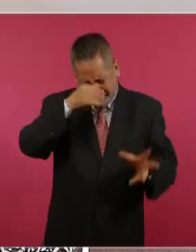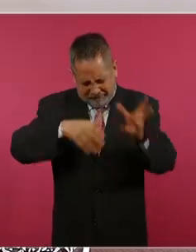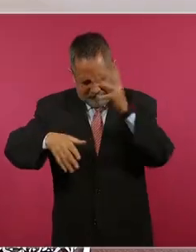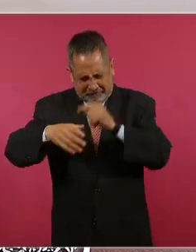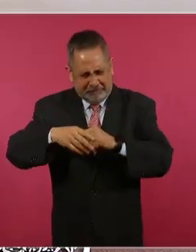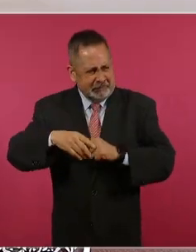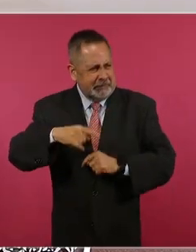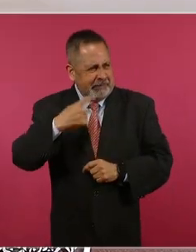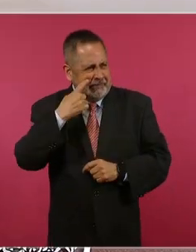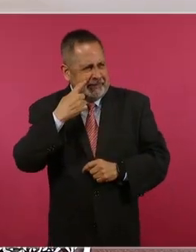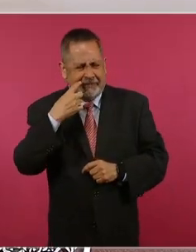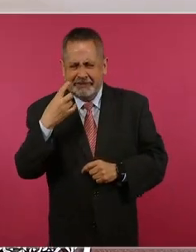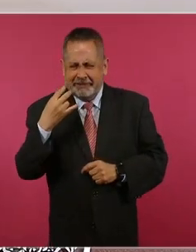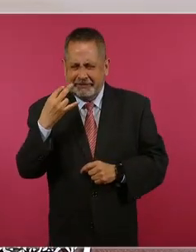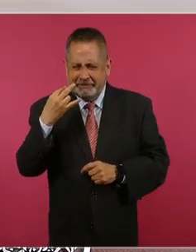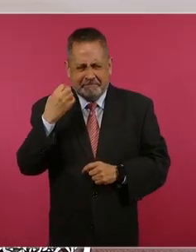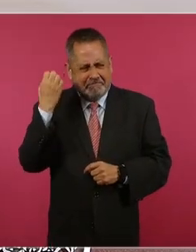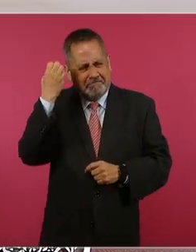todos los ciudadanos,